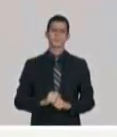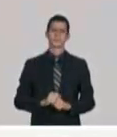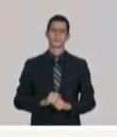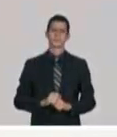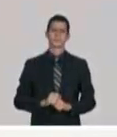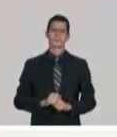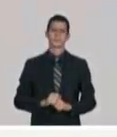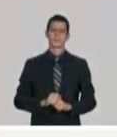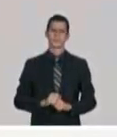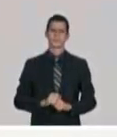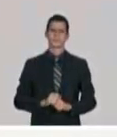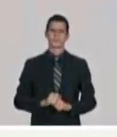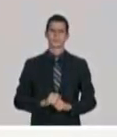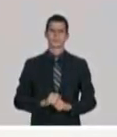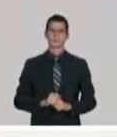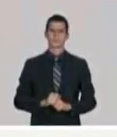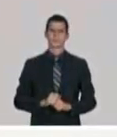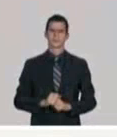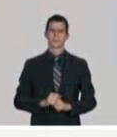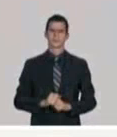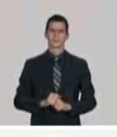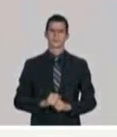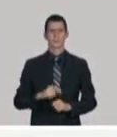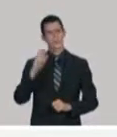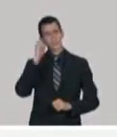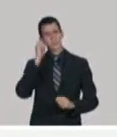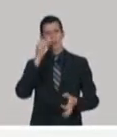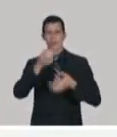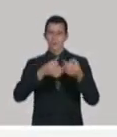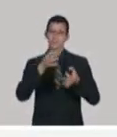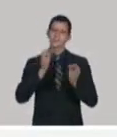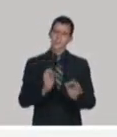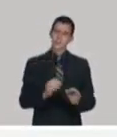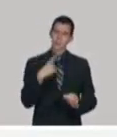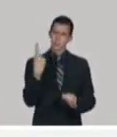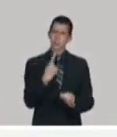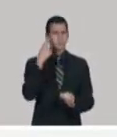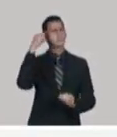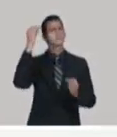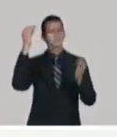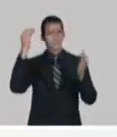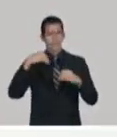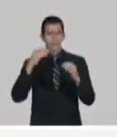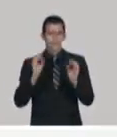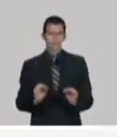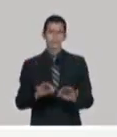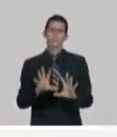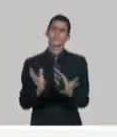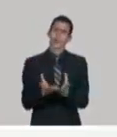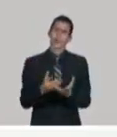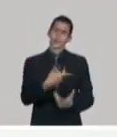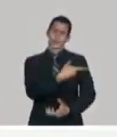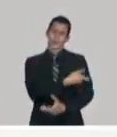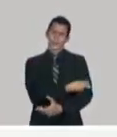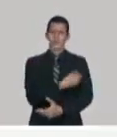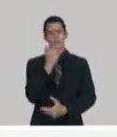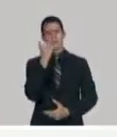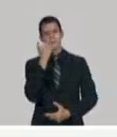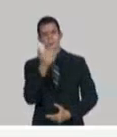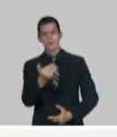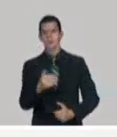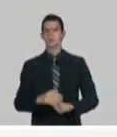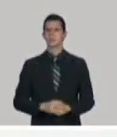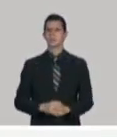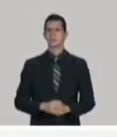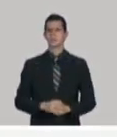y porque decimos que el candidato es seguro y porque tenemos evidencias que decimos que el candidato de seguro aquí ustedes pueden ver en esta lámina